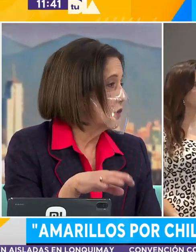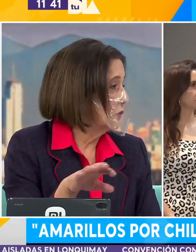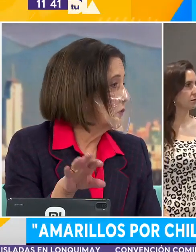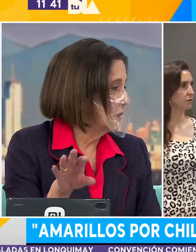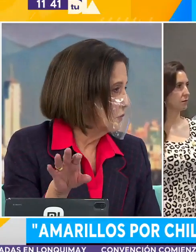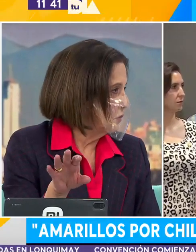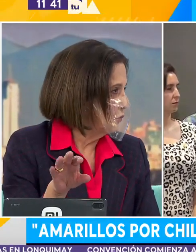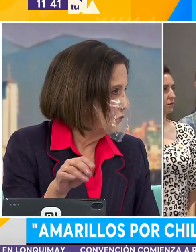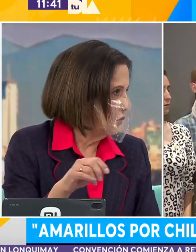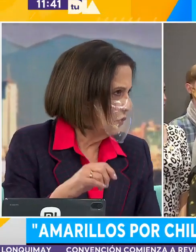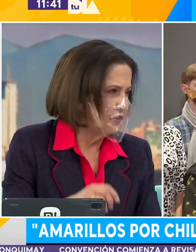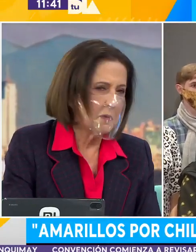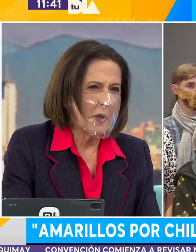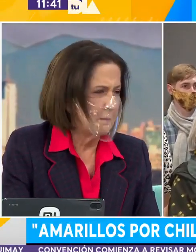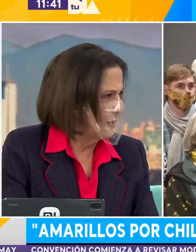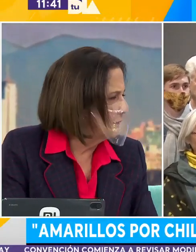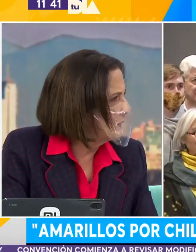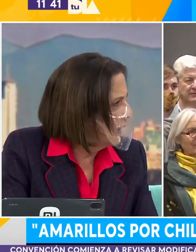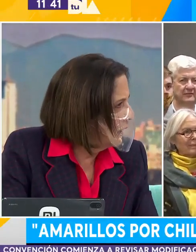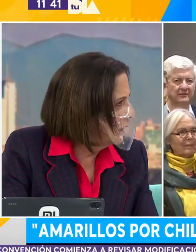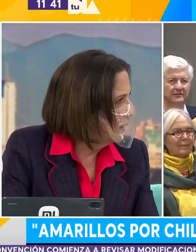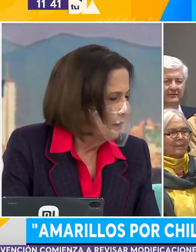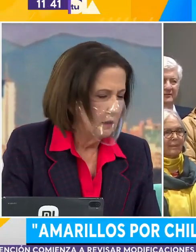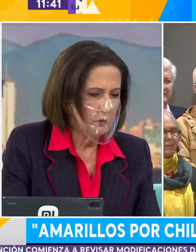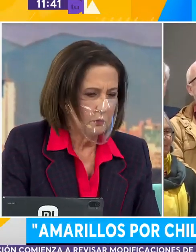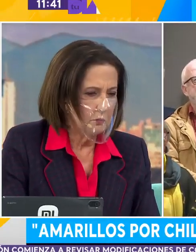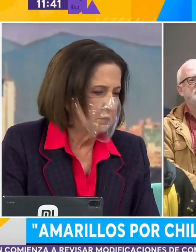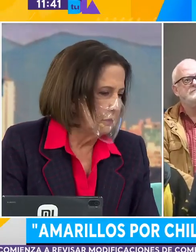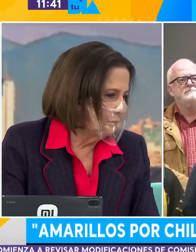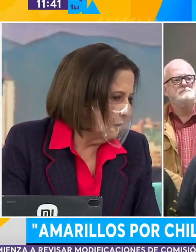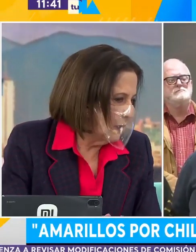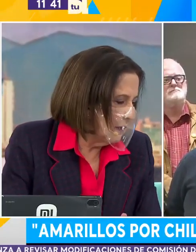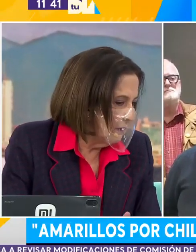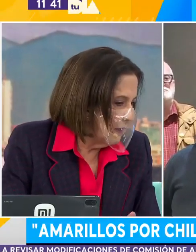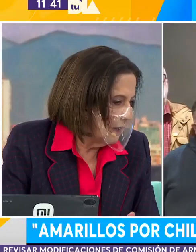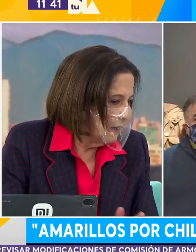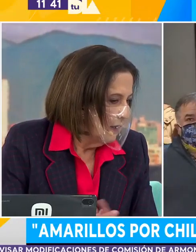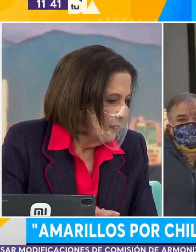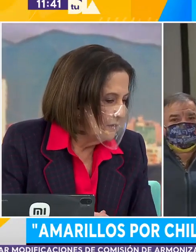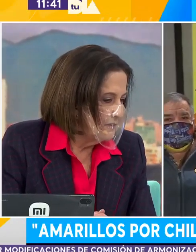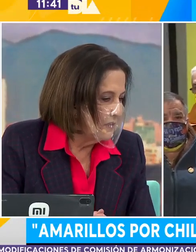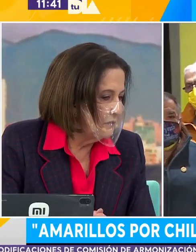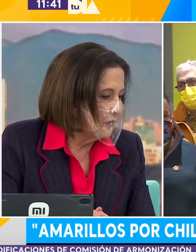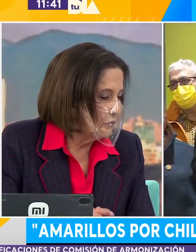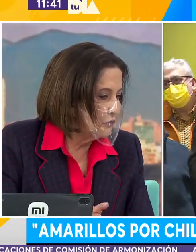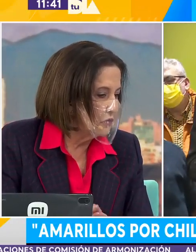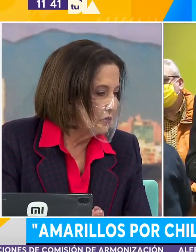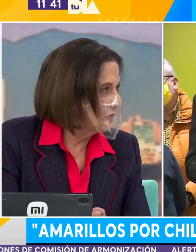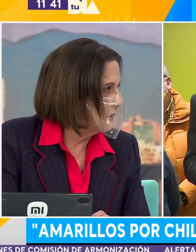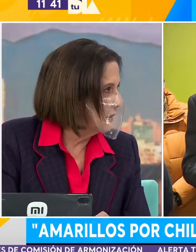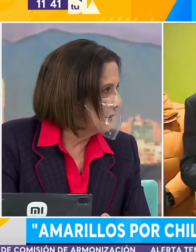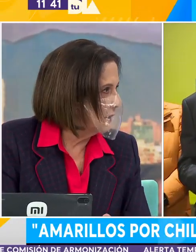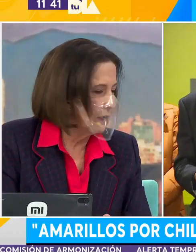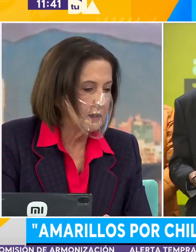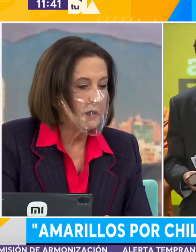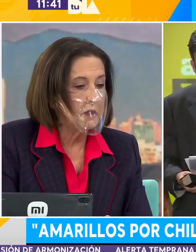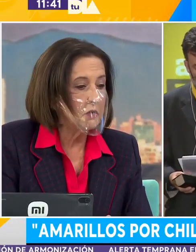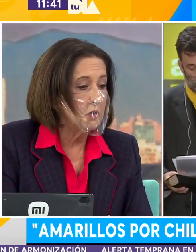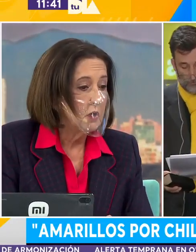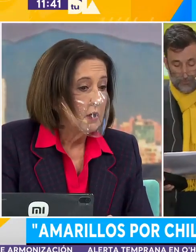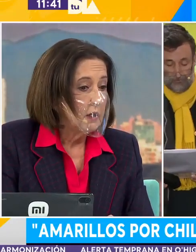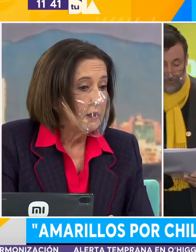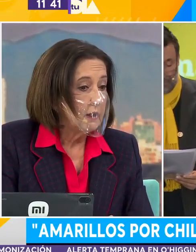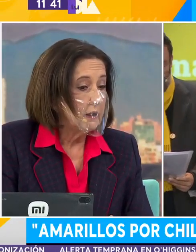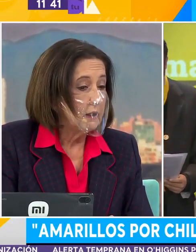este borrador de la Constitución, los temas ambientales, la significación que ha